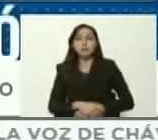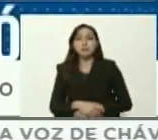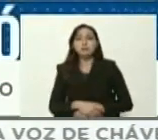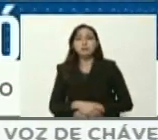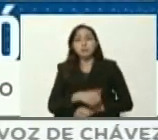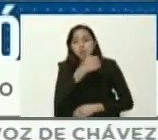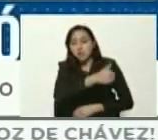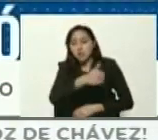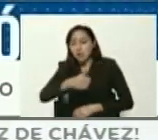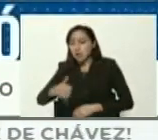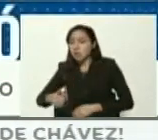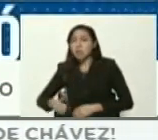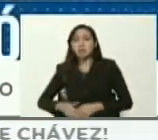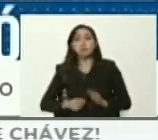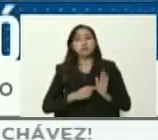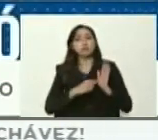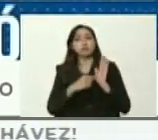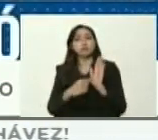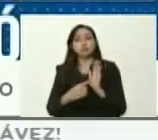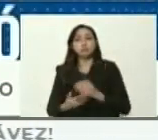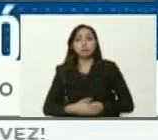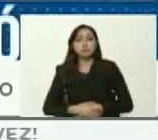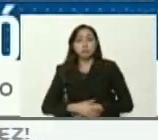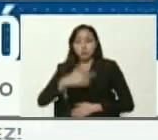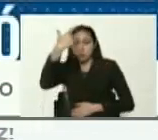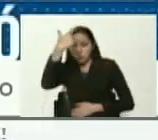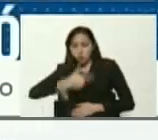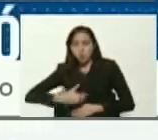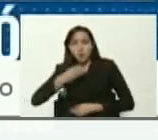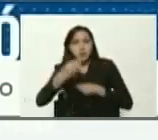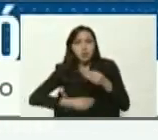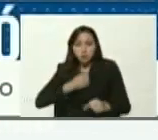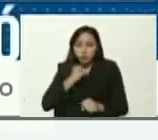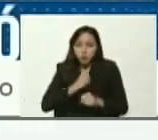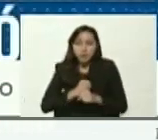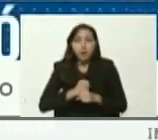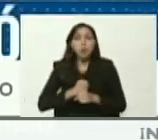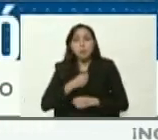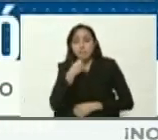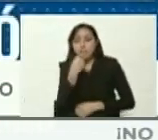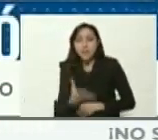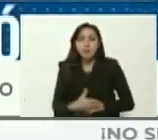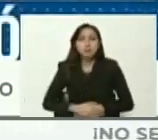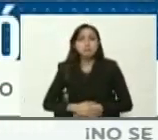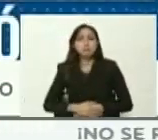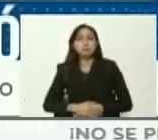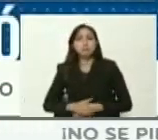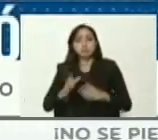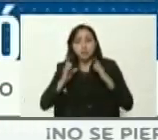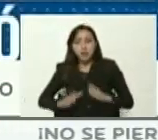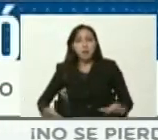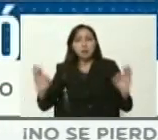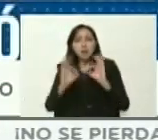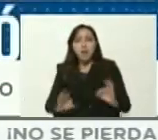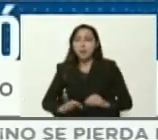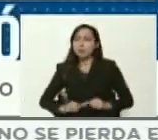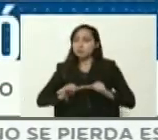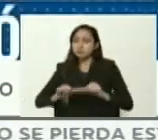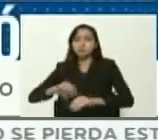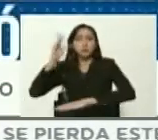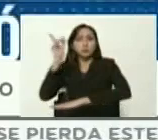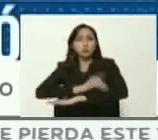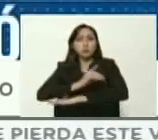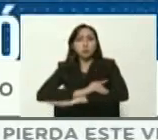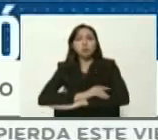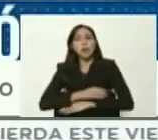Cada quien en su frente, haciéndolo bien, sin descanso, con disciplina,